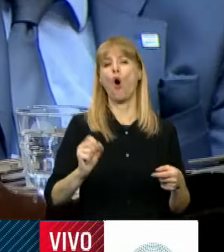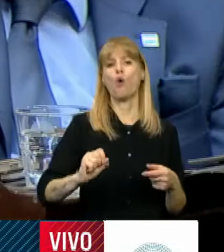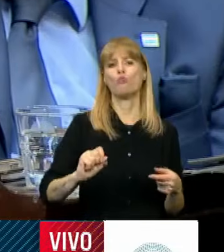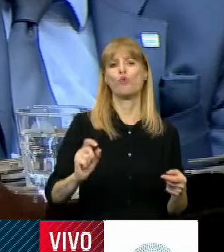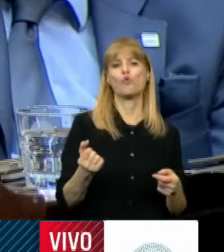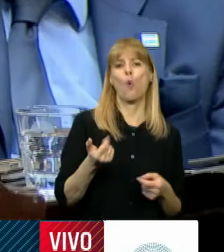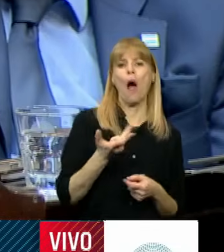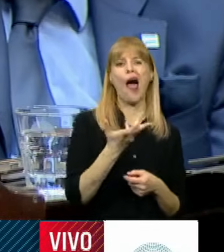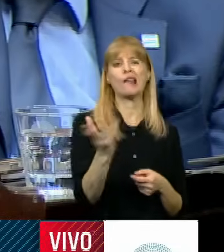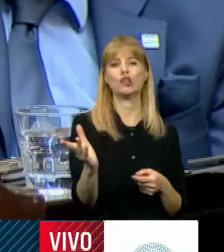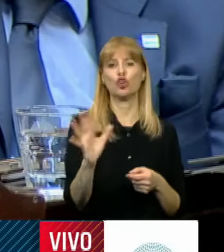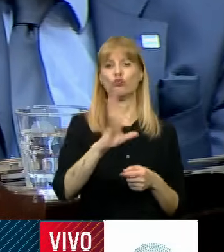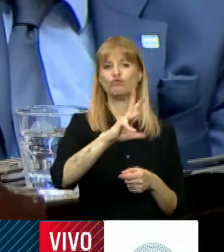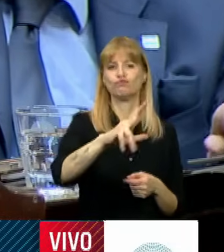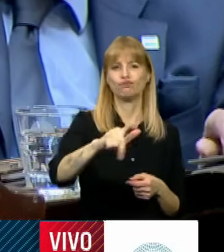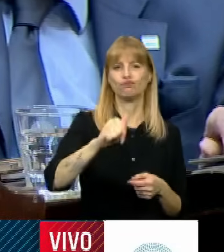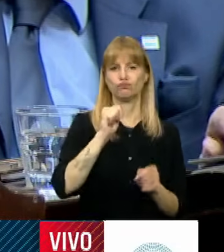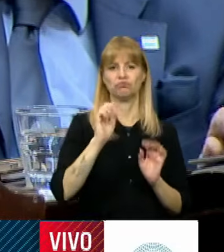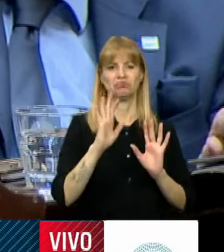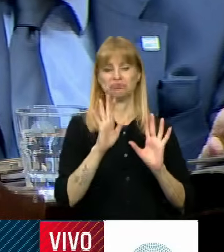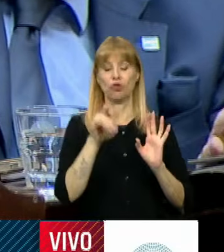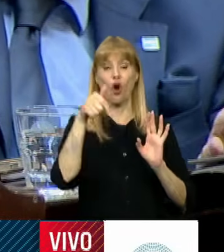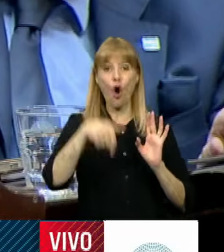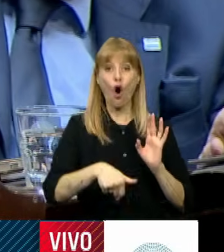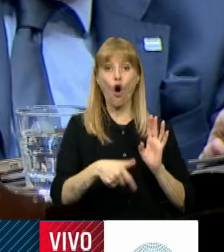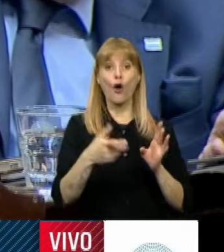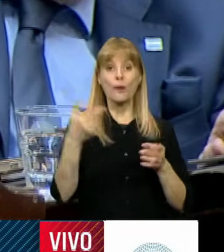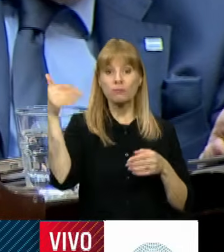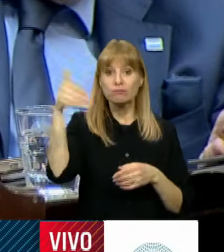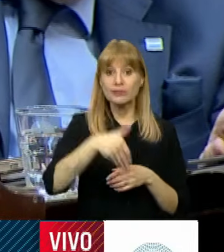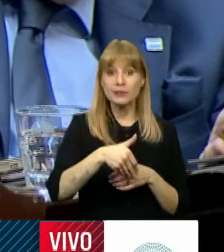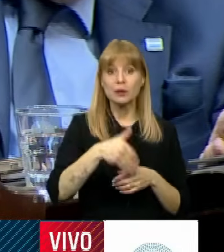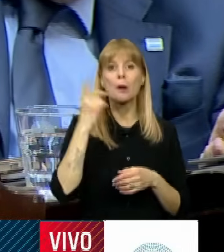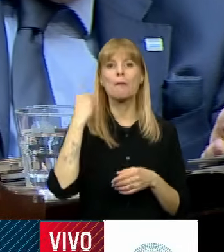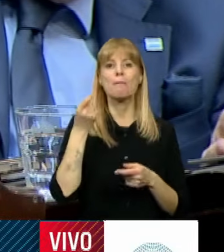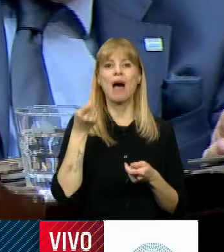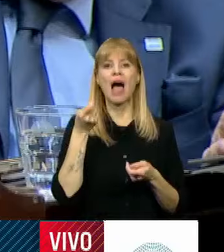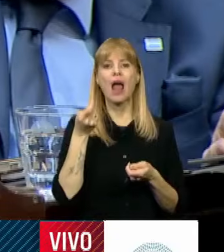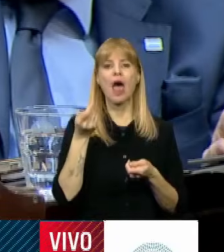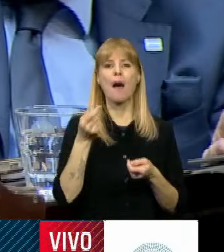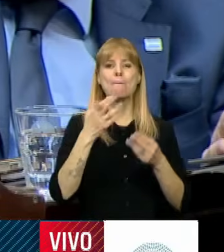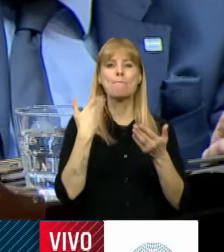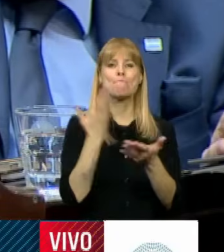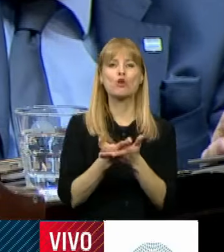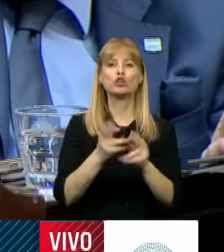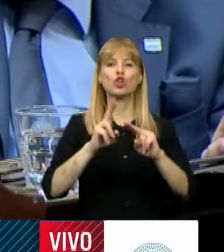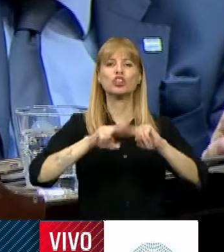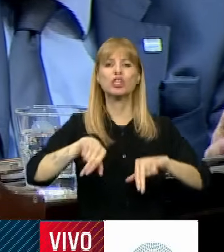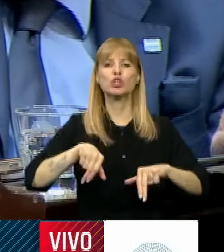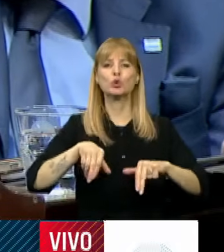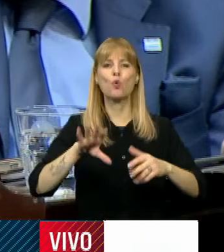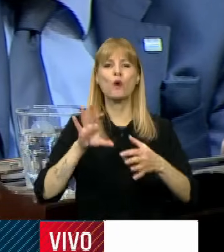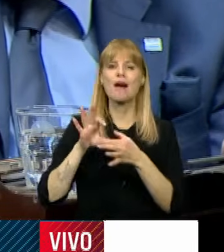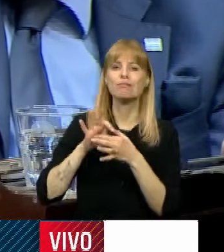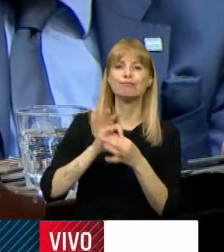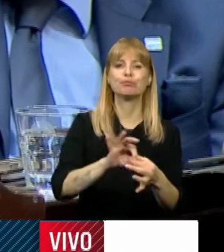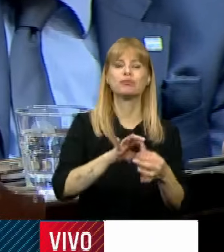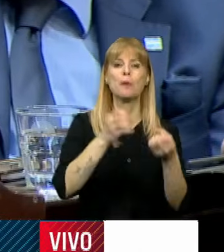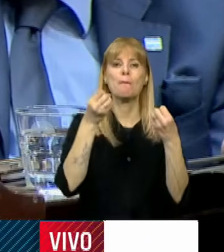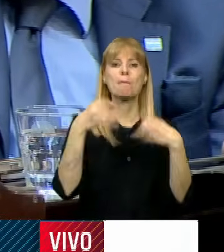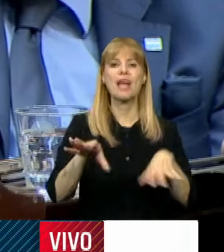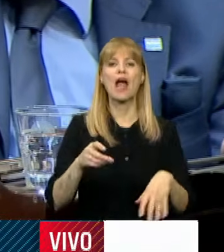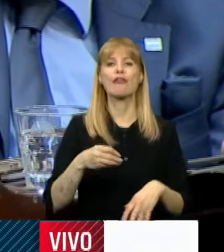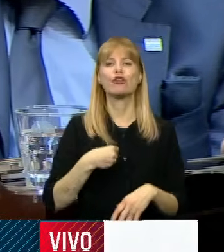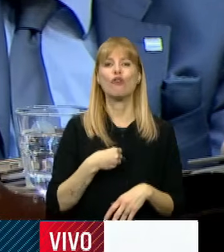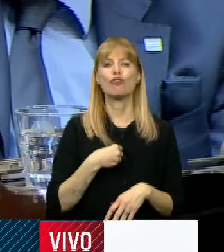públicos de Adorni. Hoy vinimos a tratar la interpelación y la moción de censura que tiene que ver con la pérdida de